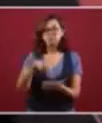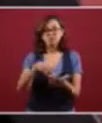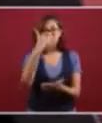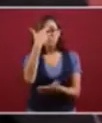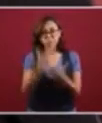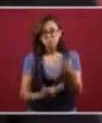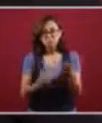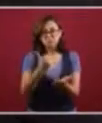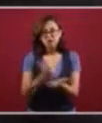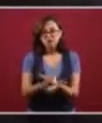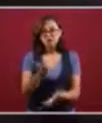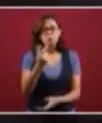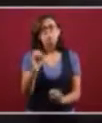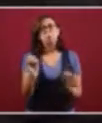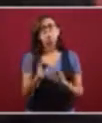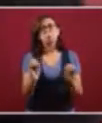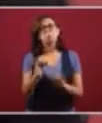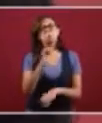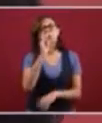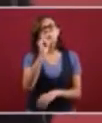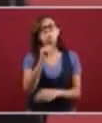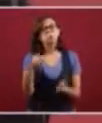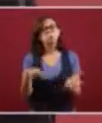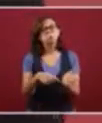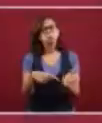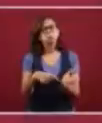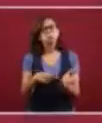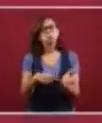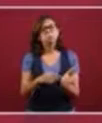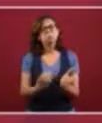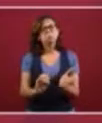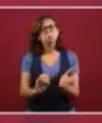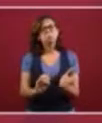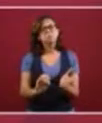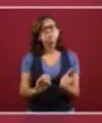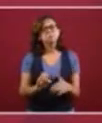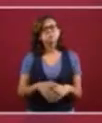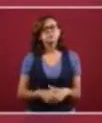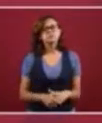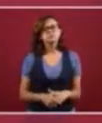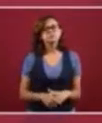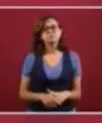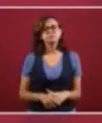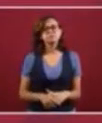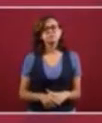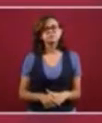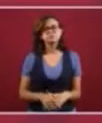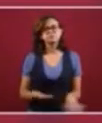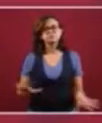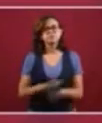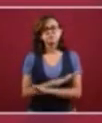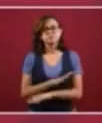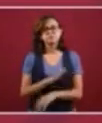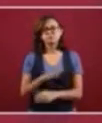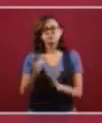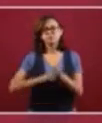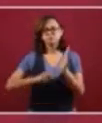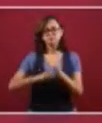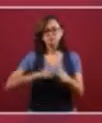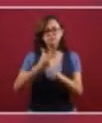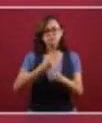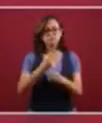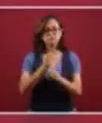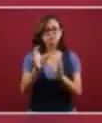saben qué cuando modificaron el código penal' pues